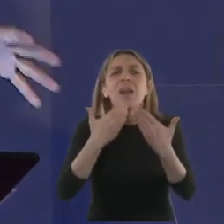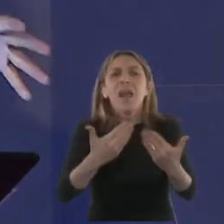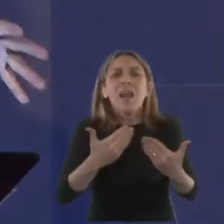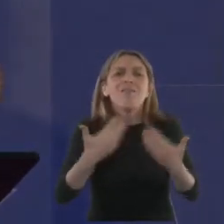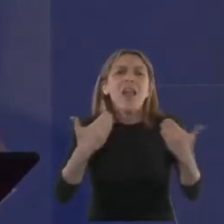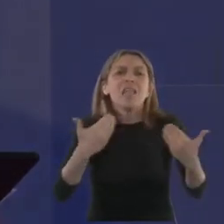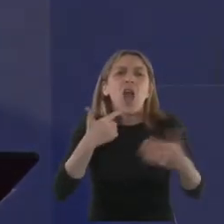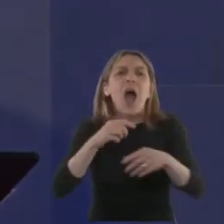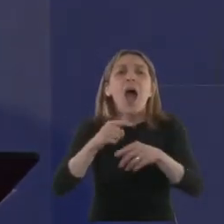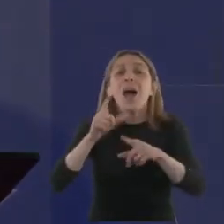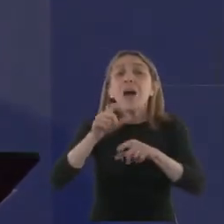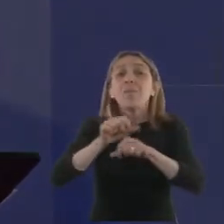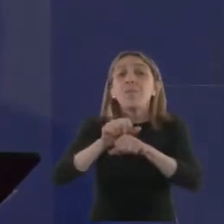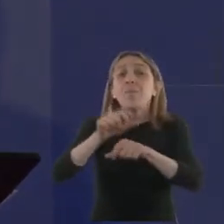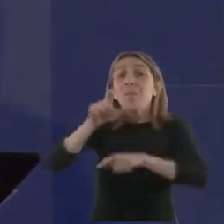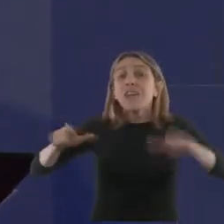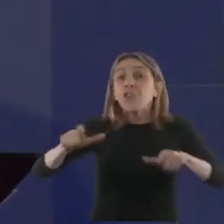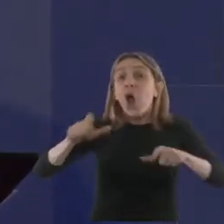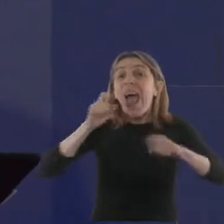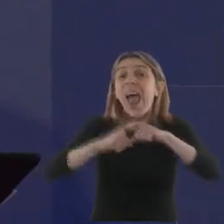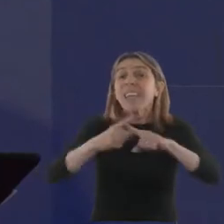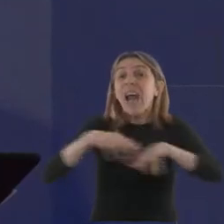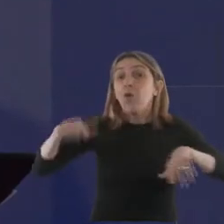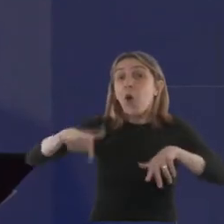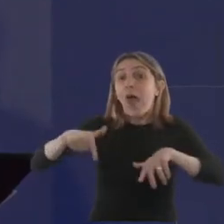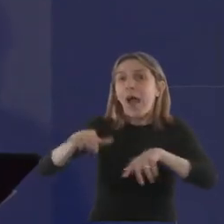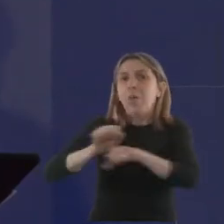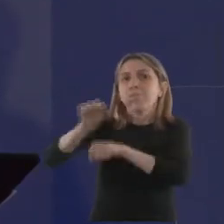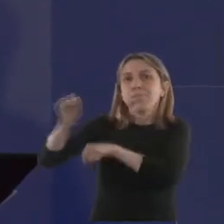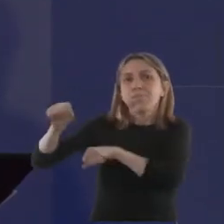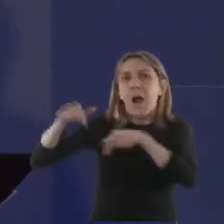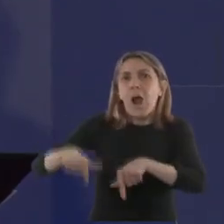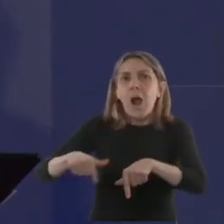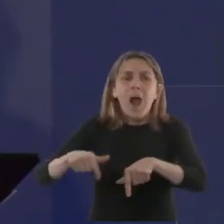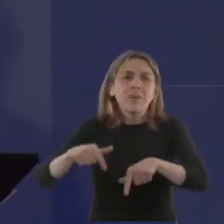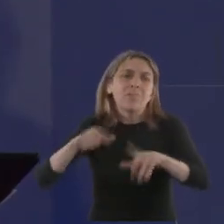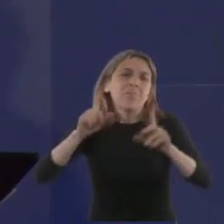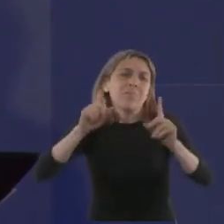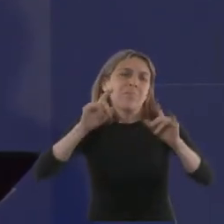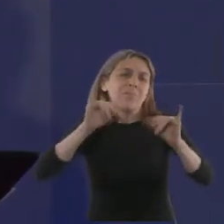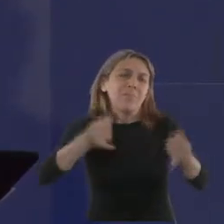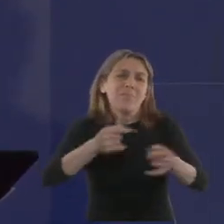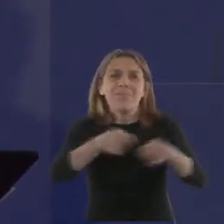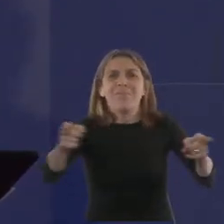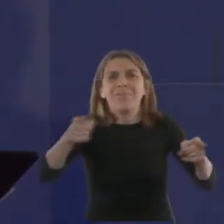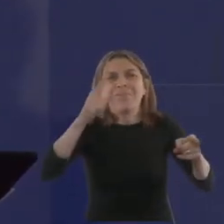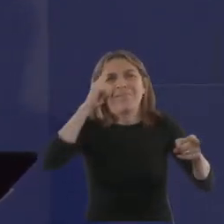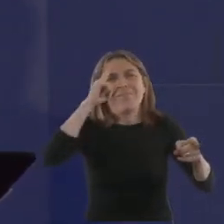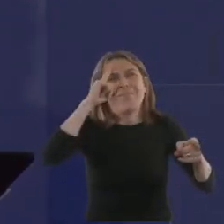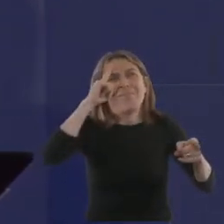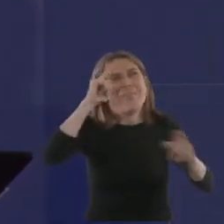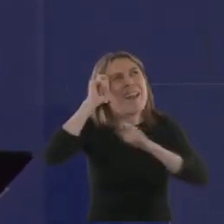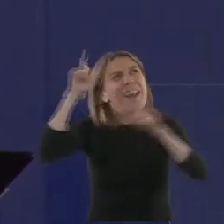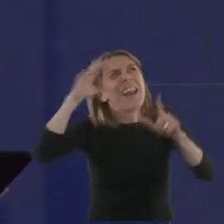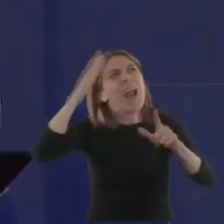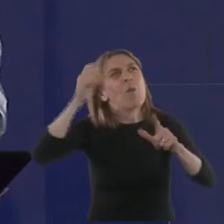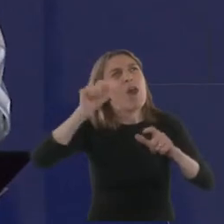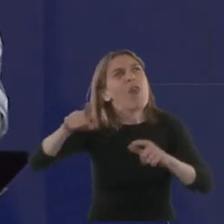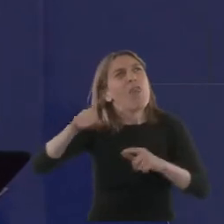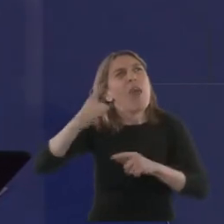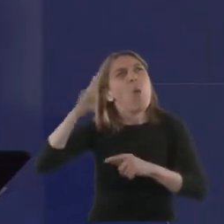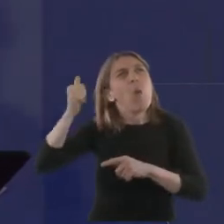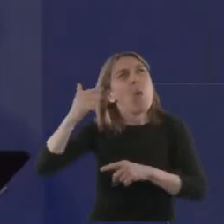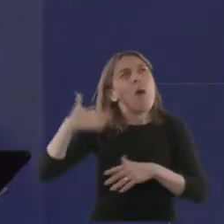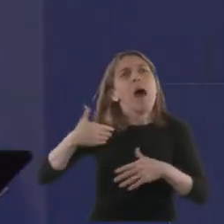estas aulas, que probablemente recordarán las múltiples cosas a las que les remite la UBA. Esos exámenes que